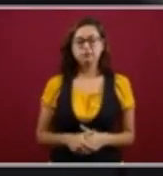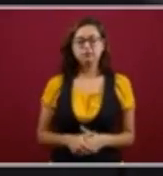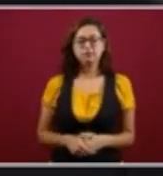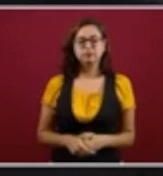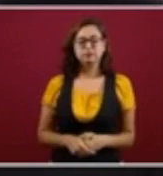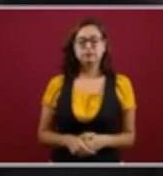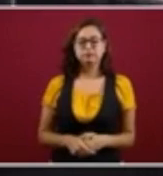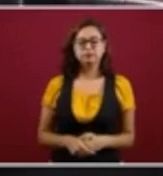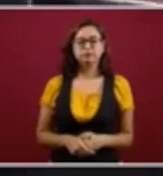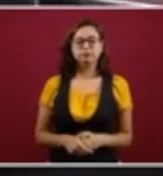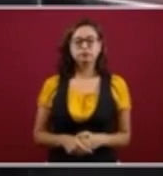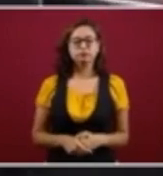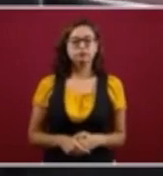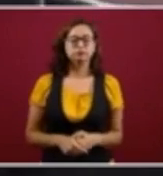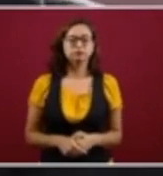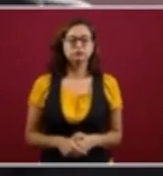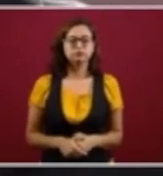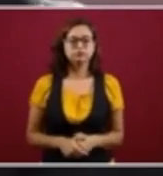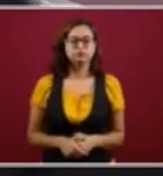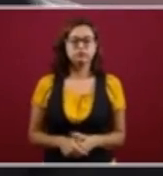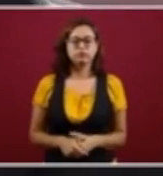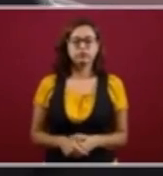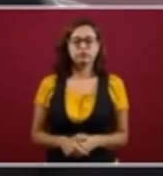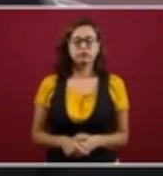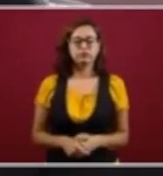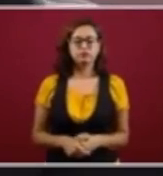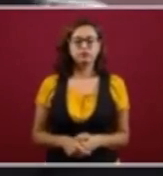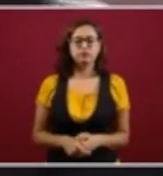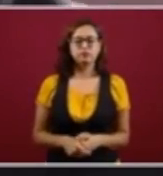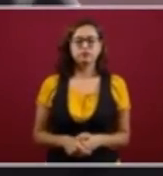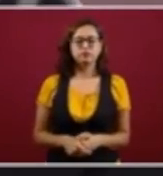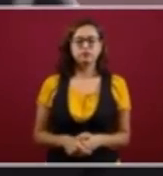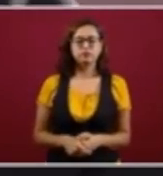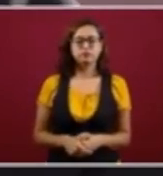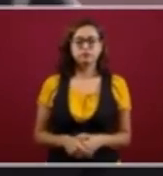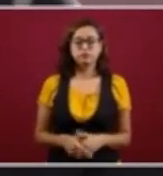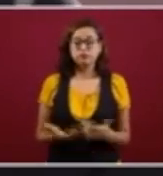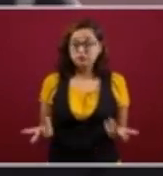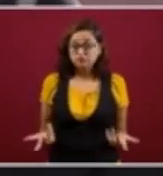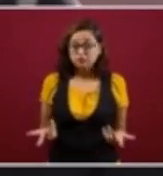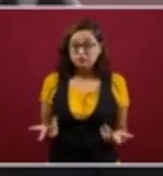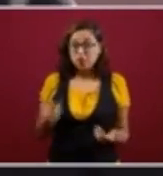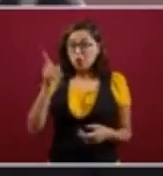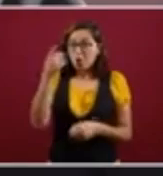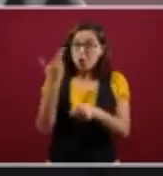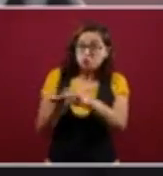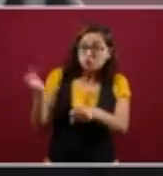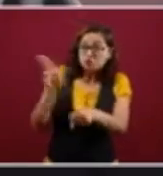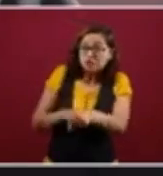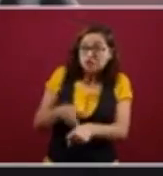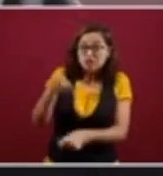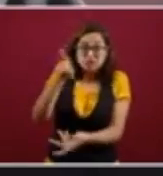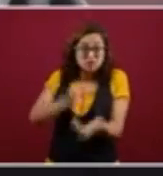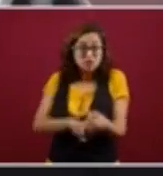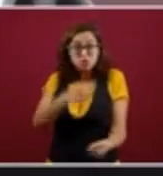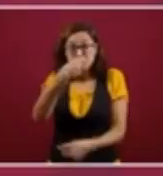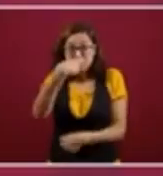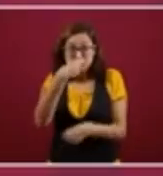Si no hay medicamentos, ¿sí?, se mueren los pacientes.